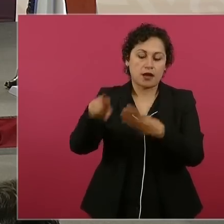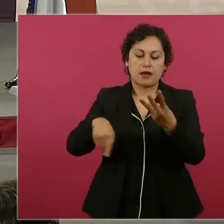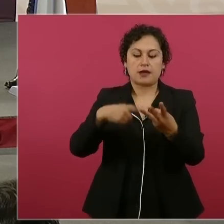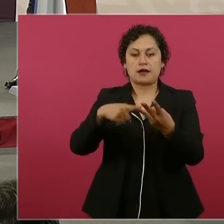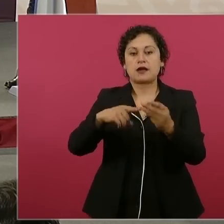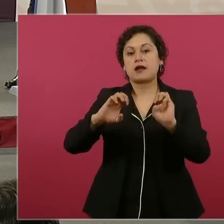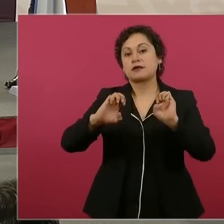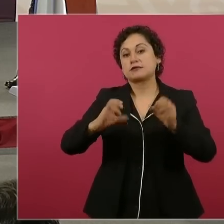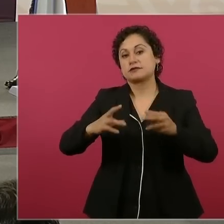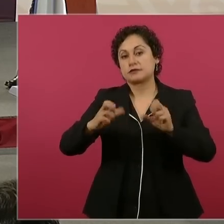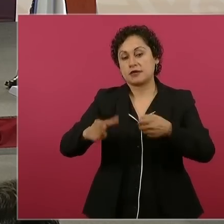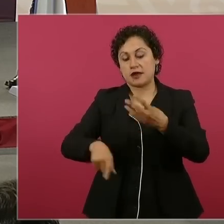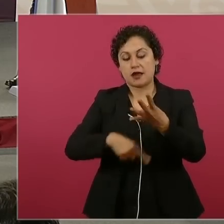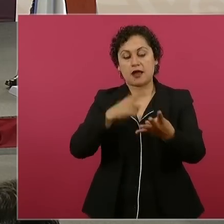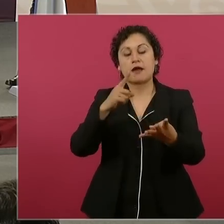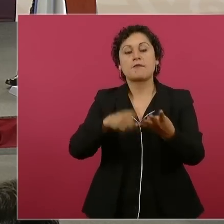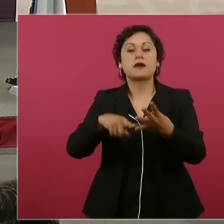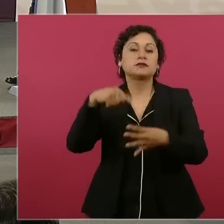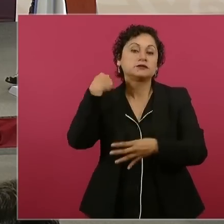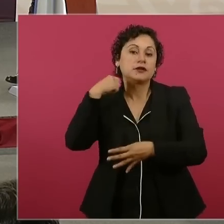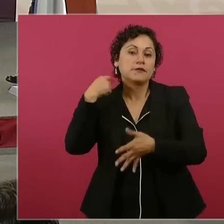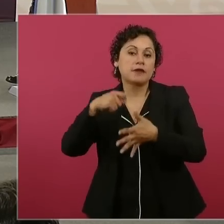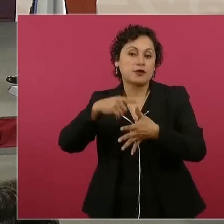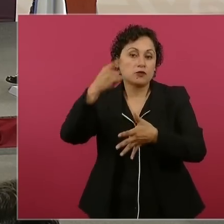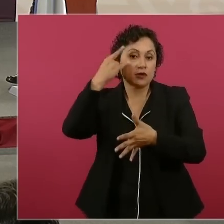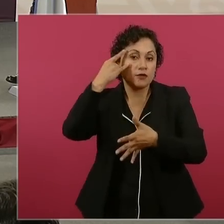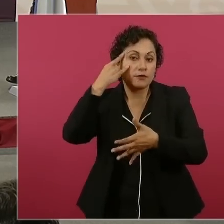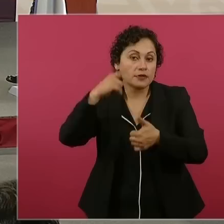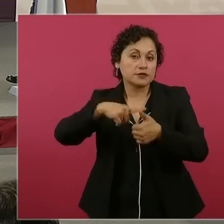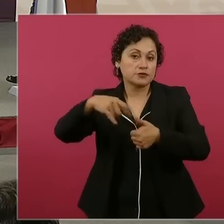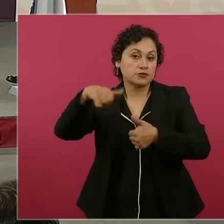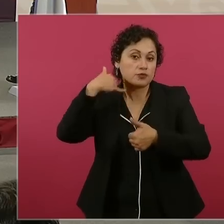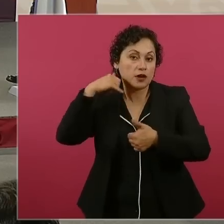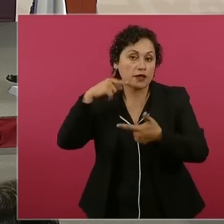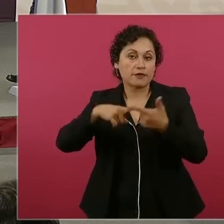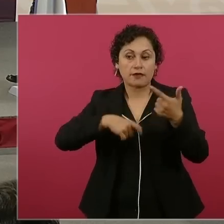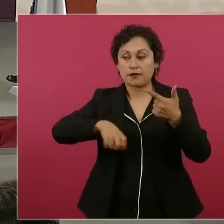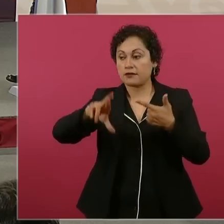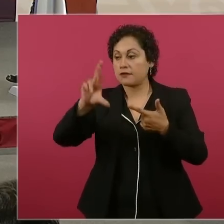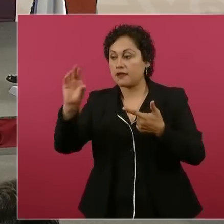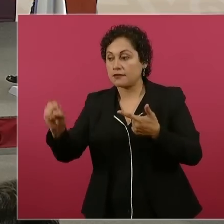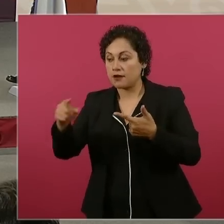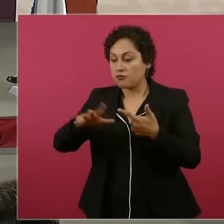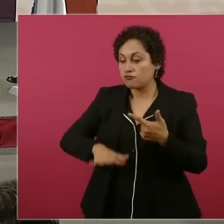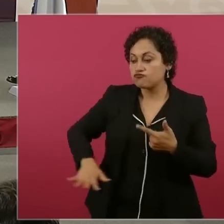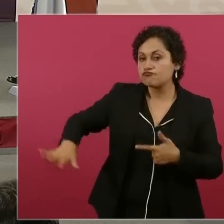Chiapas, Tabasco, Campeche, Yucatán, Quintana Roo, cuentan con agua.